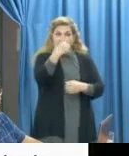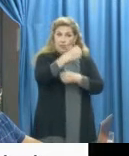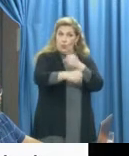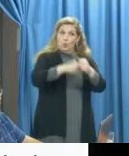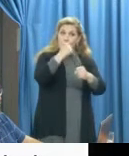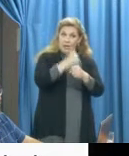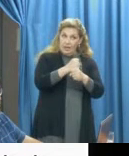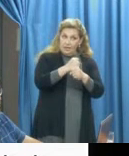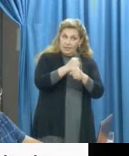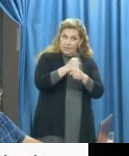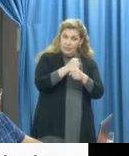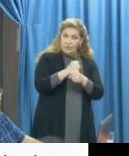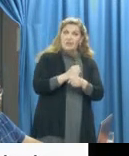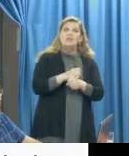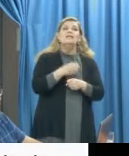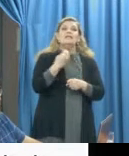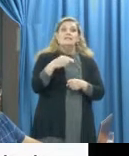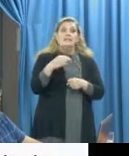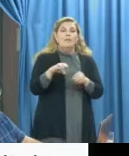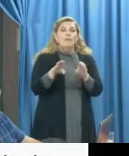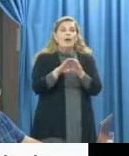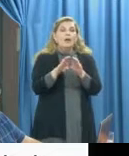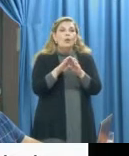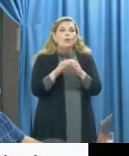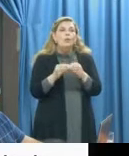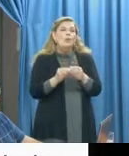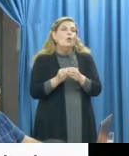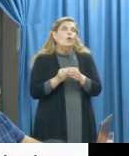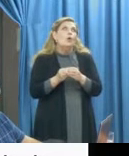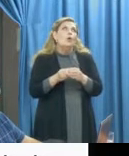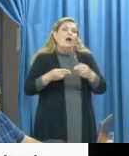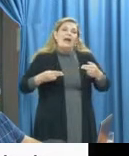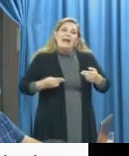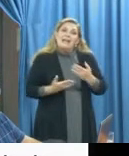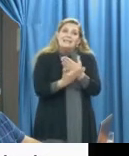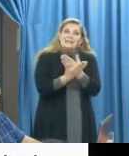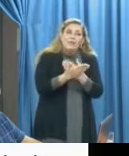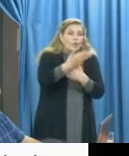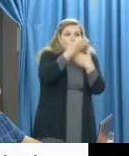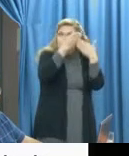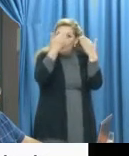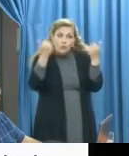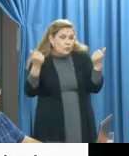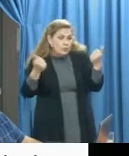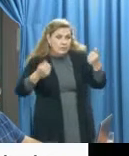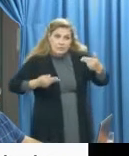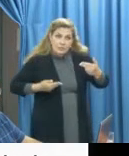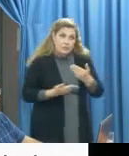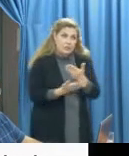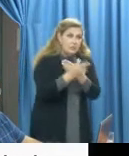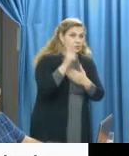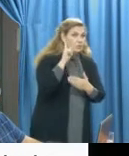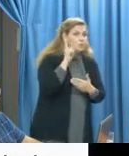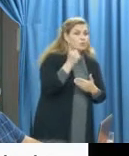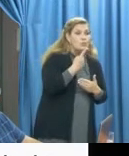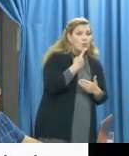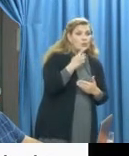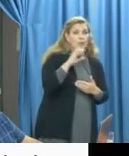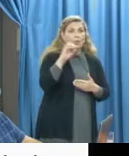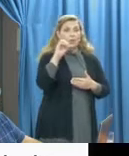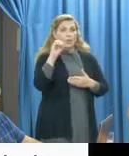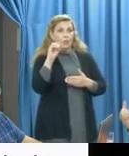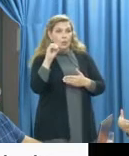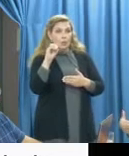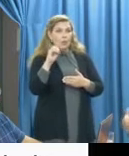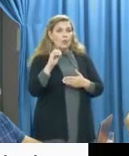vamos a catalogarla como congénita. No sabemos si nació con la sordera o